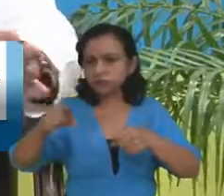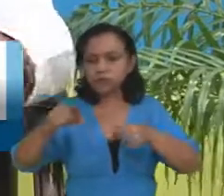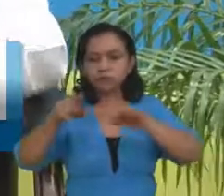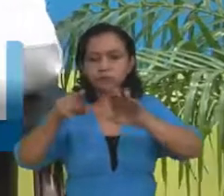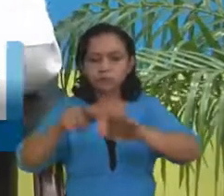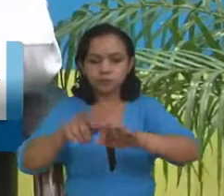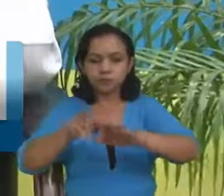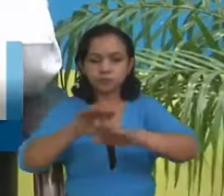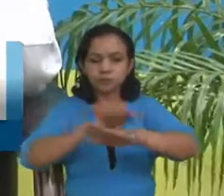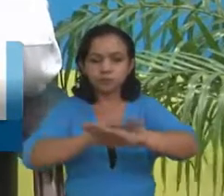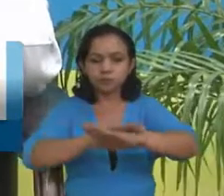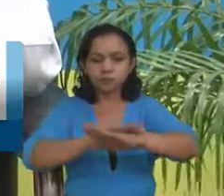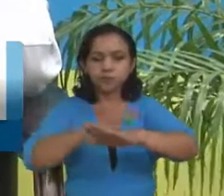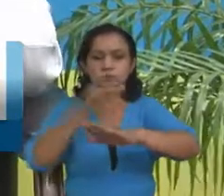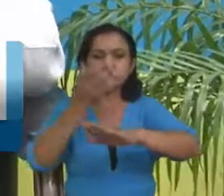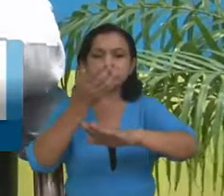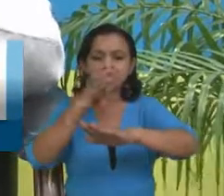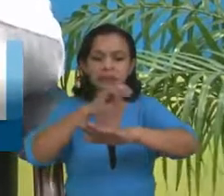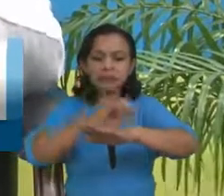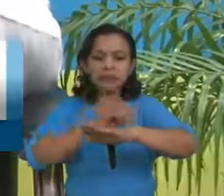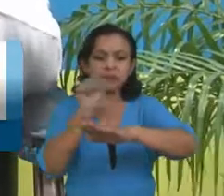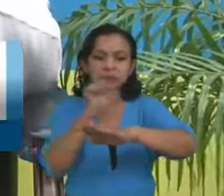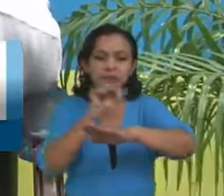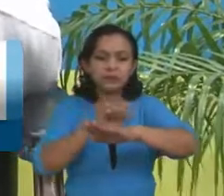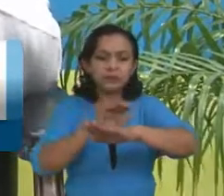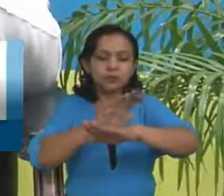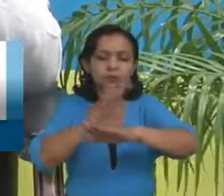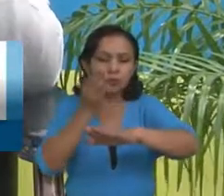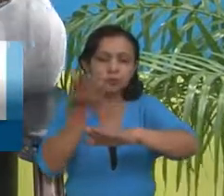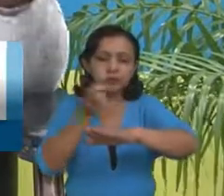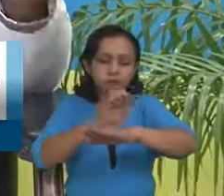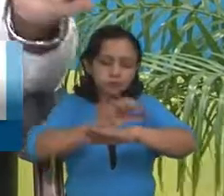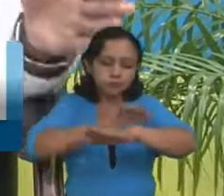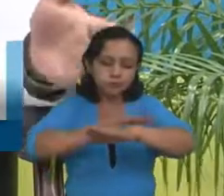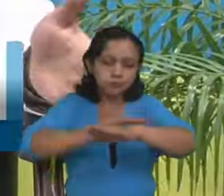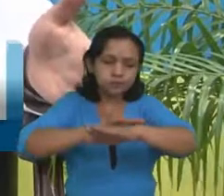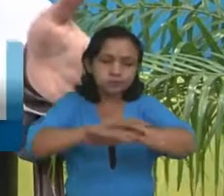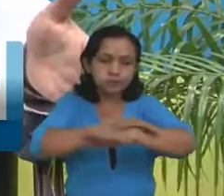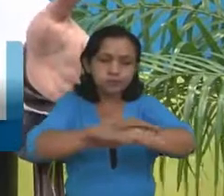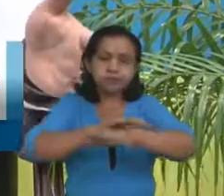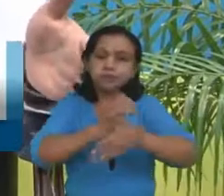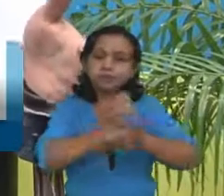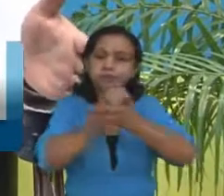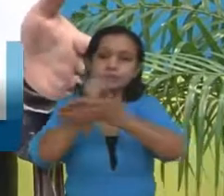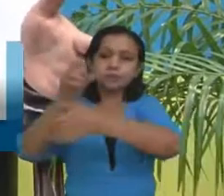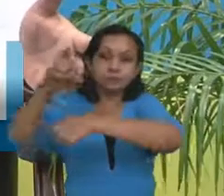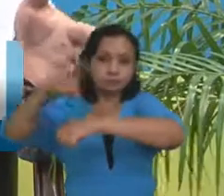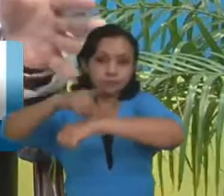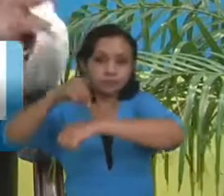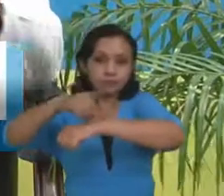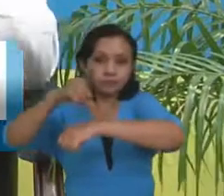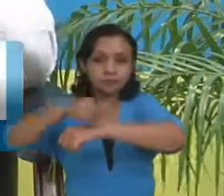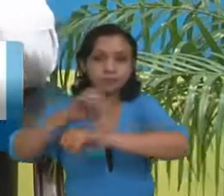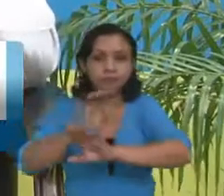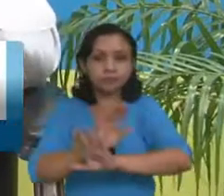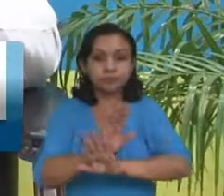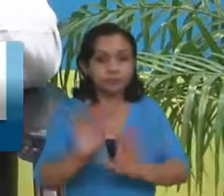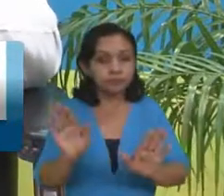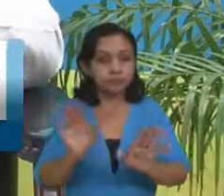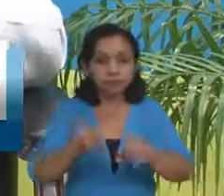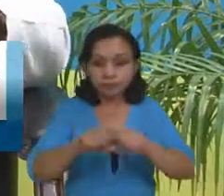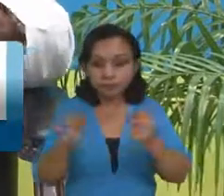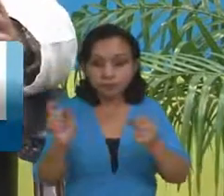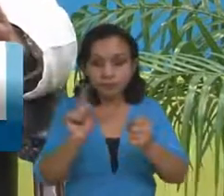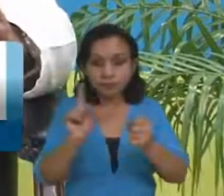reposo, hielo, analgésico, buscas ayuda, ¿verdad? no hay